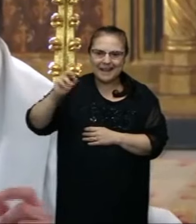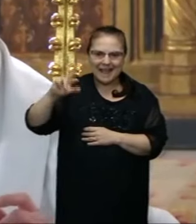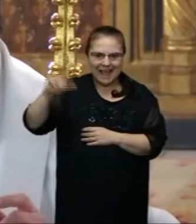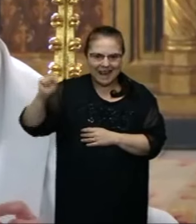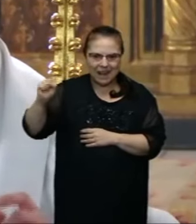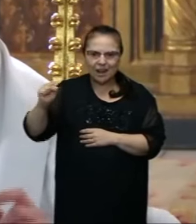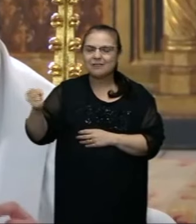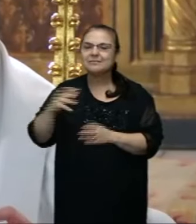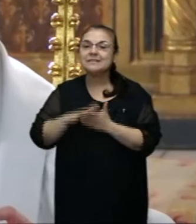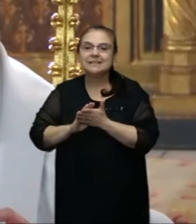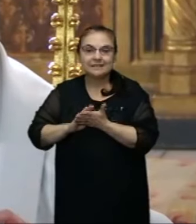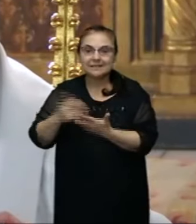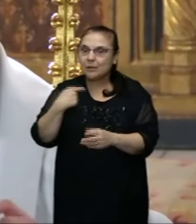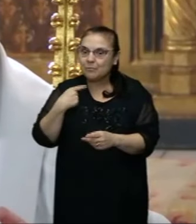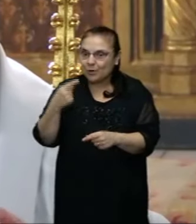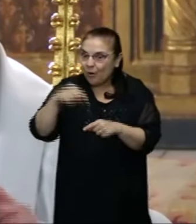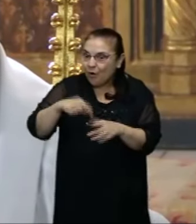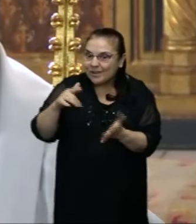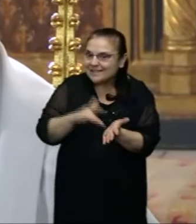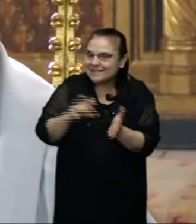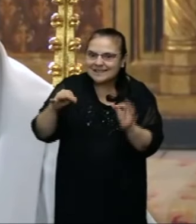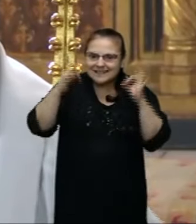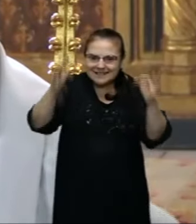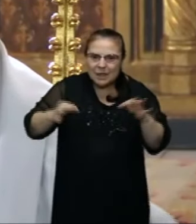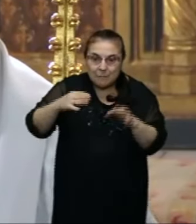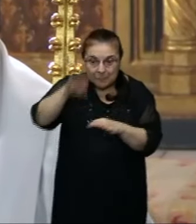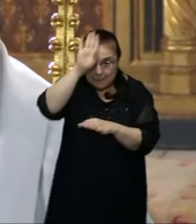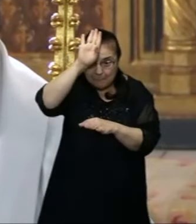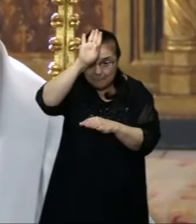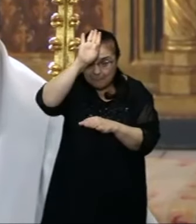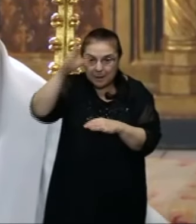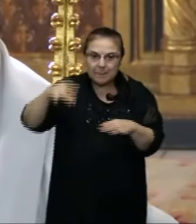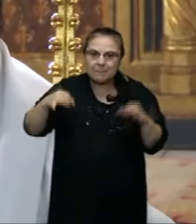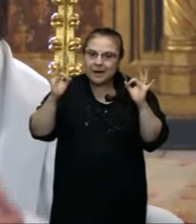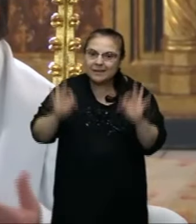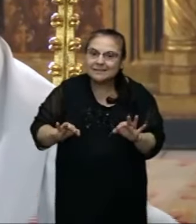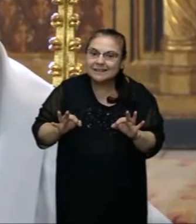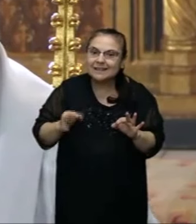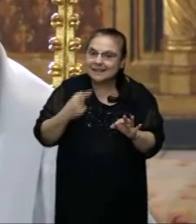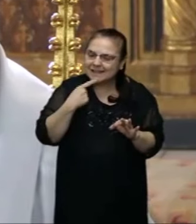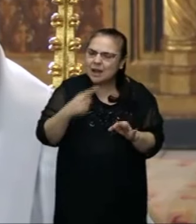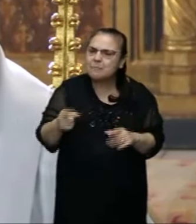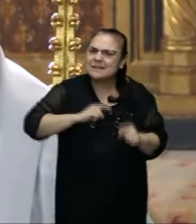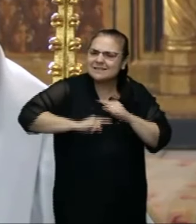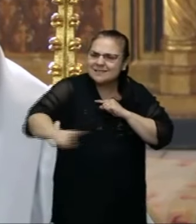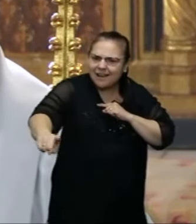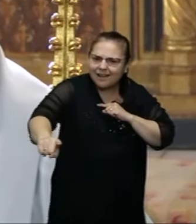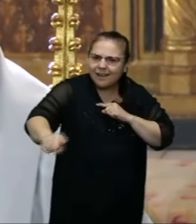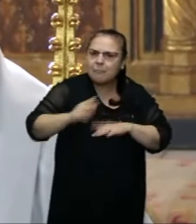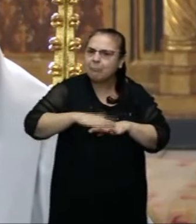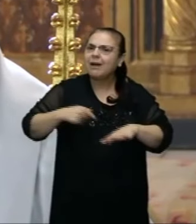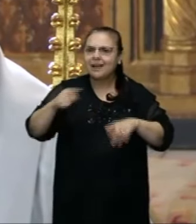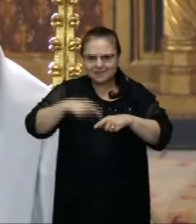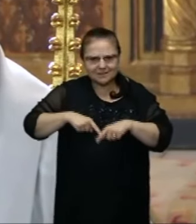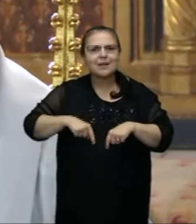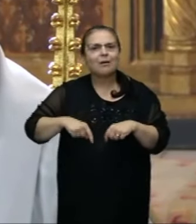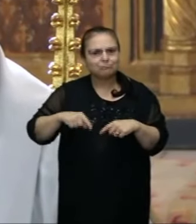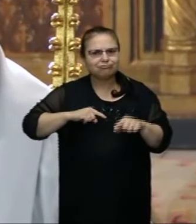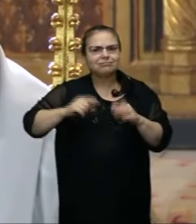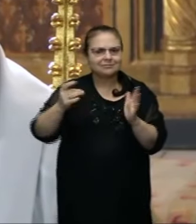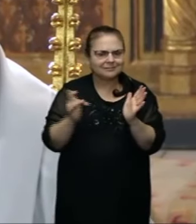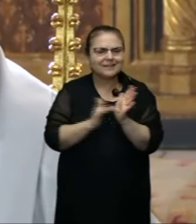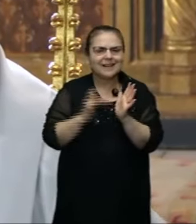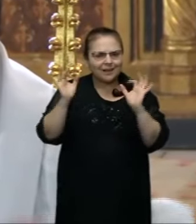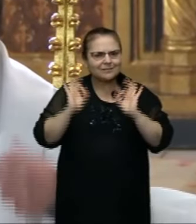los medios. Y no olvidéis que tal día como hoy siempre los papas, y hoy también, pues es costumbre que saquen el mensaje para esa Jornada Mundial de las